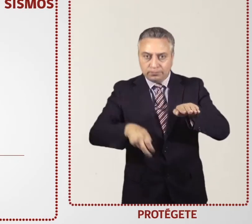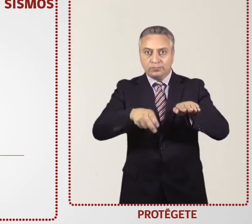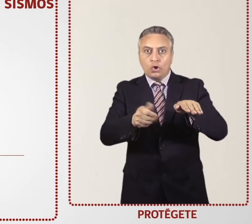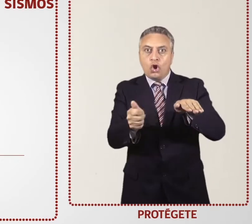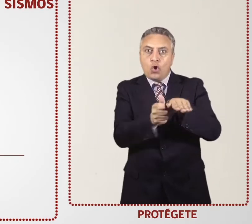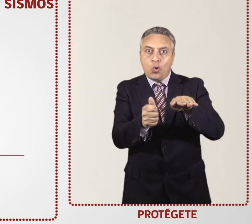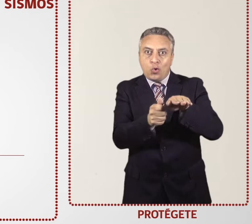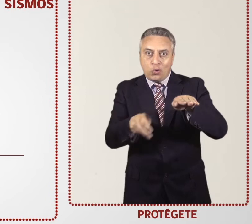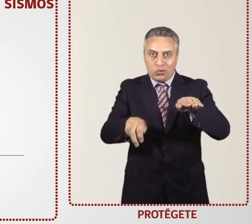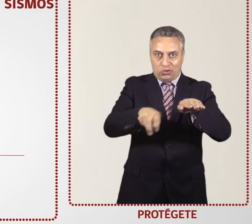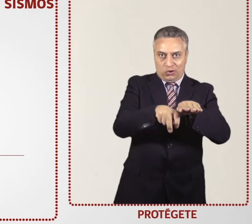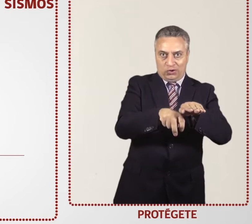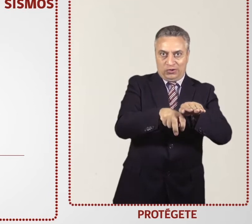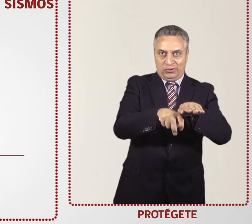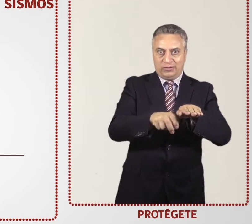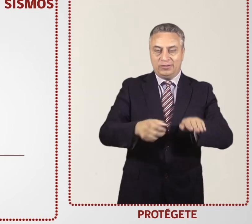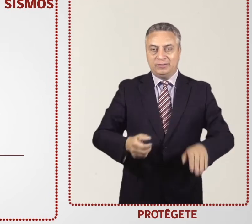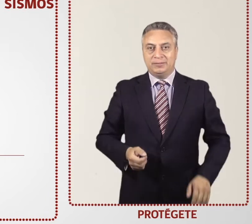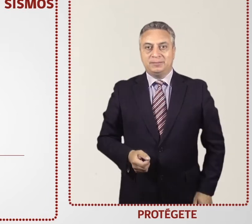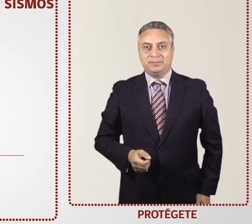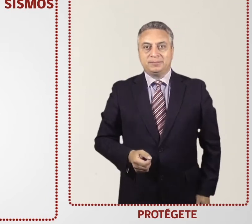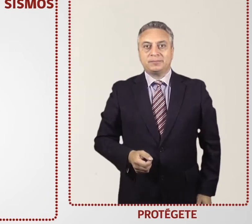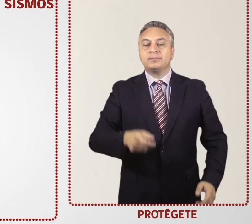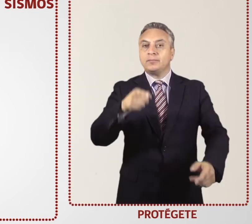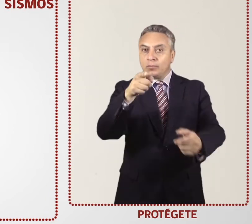ubicarte debajo, ubícate junto a él.